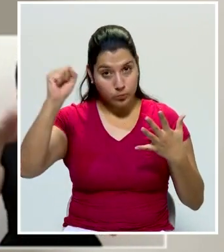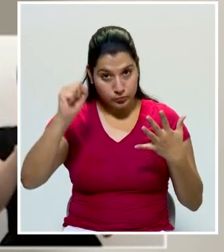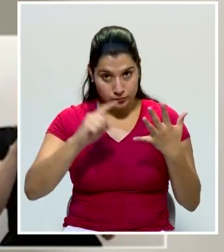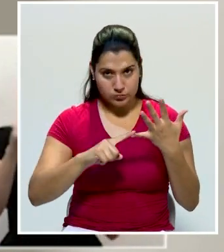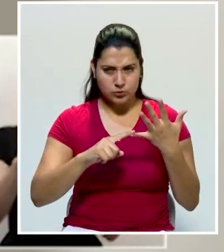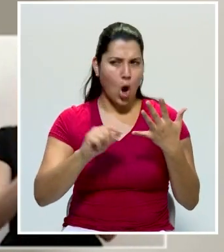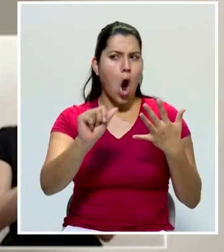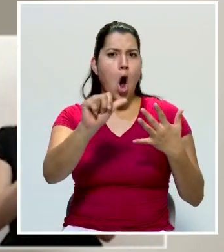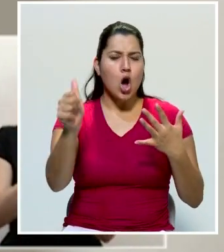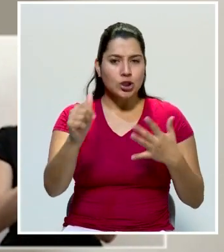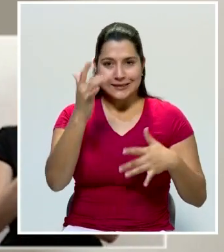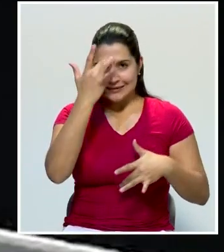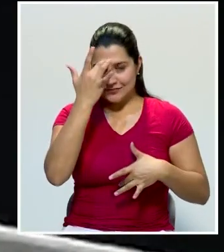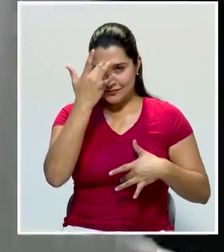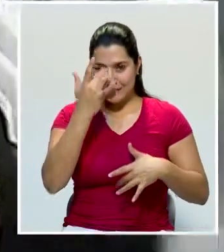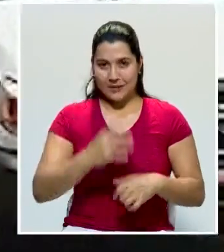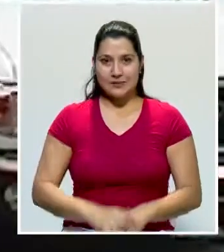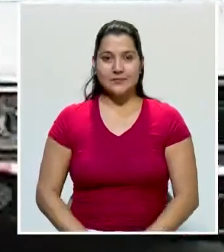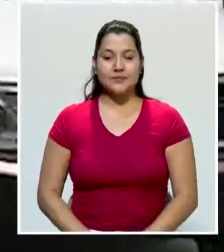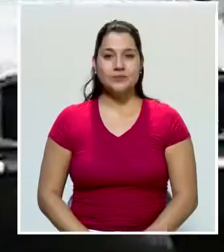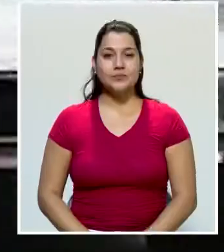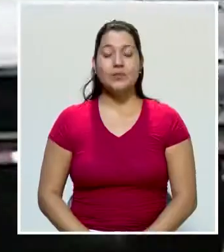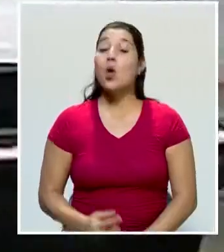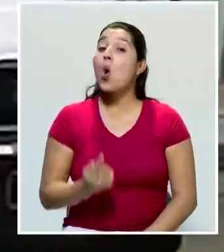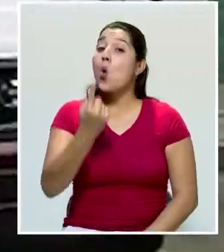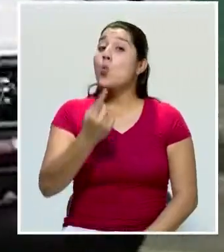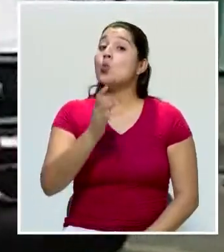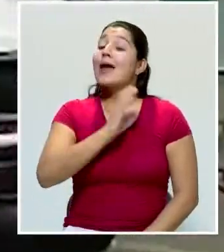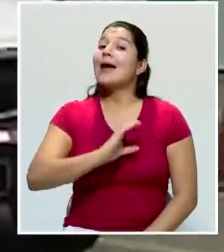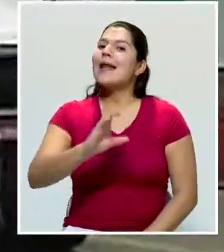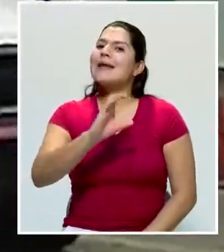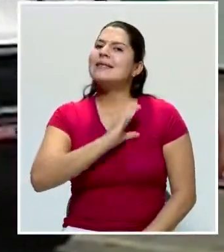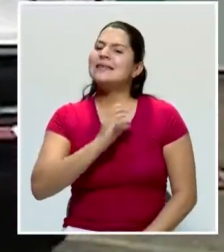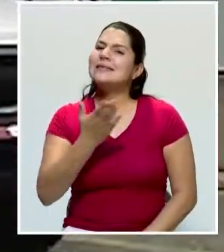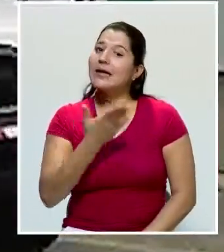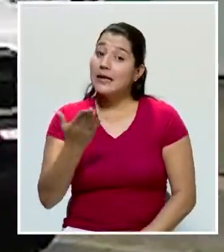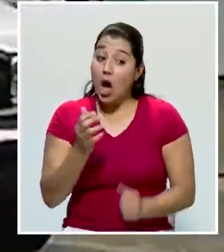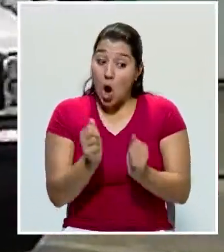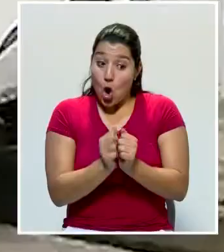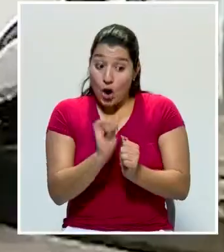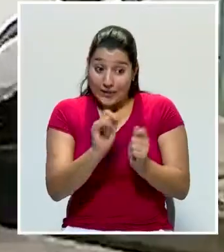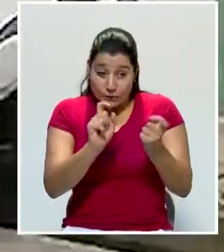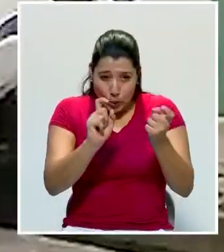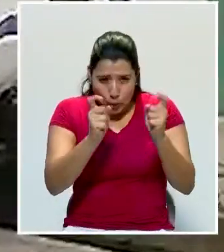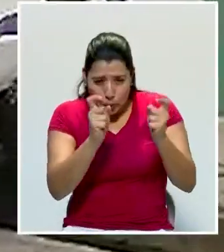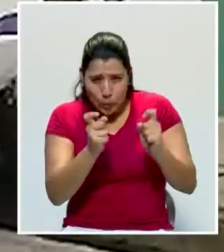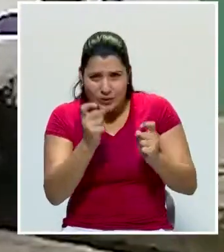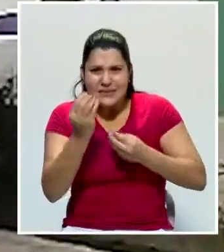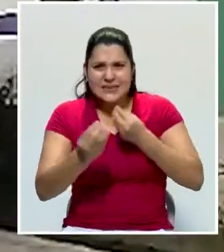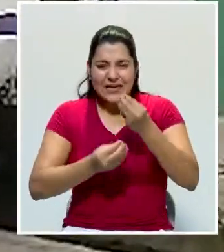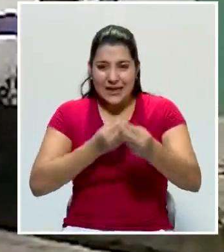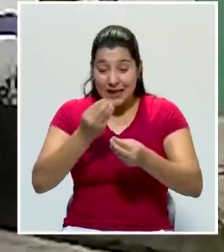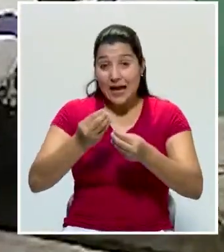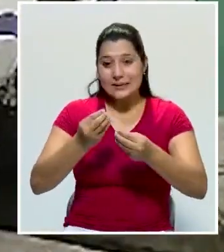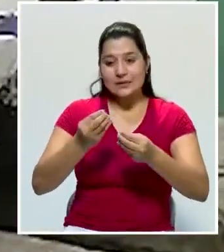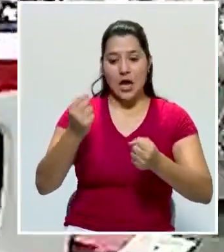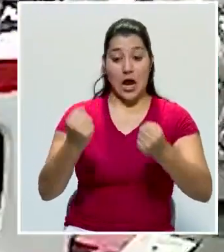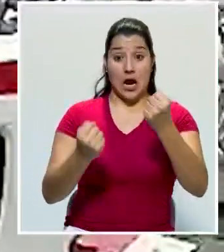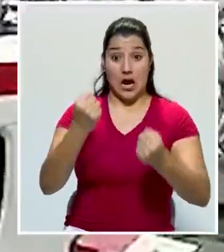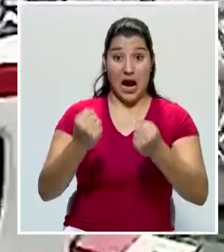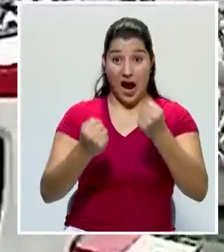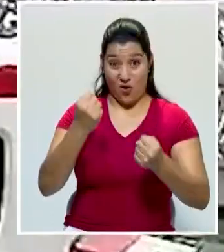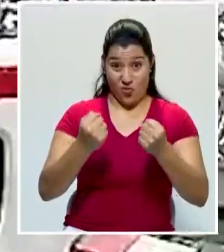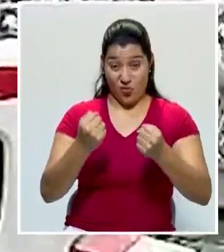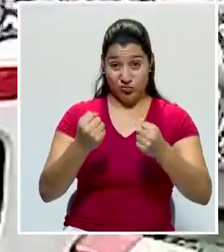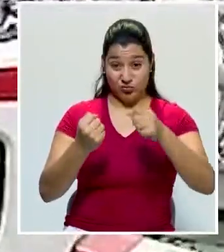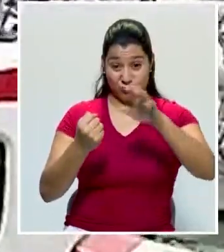entre otras enfermedades. Una de las características es que con esta modificación se les coloca una mampara divisoria entre